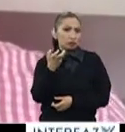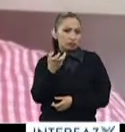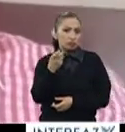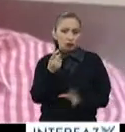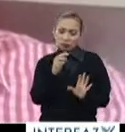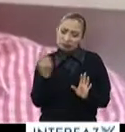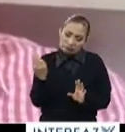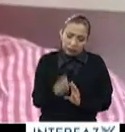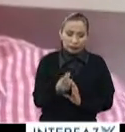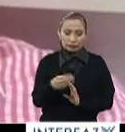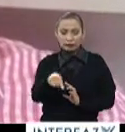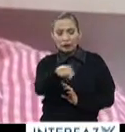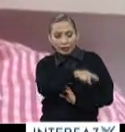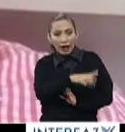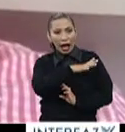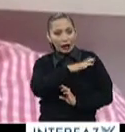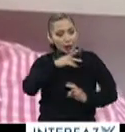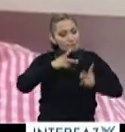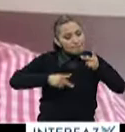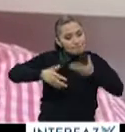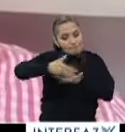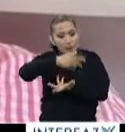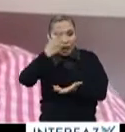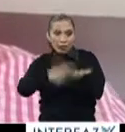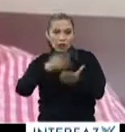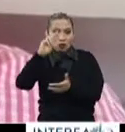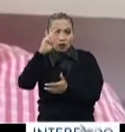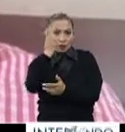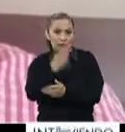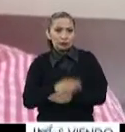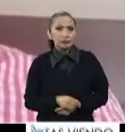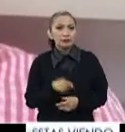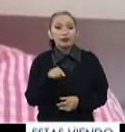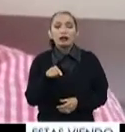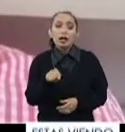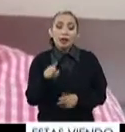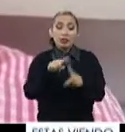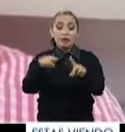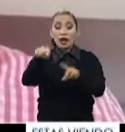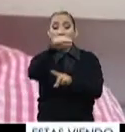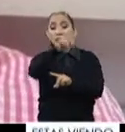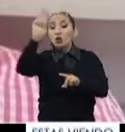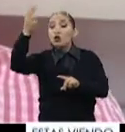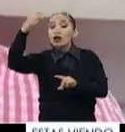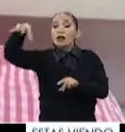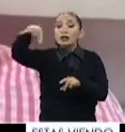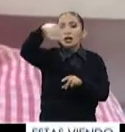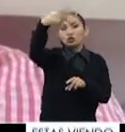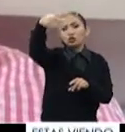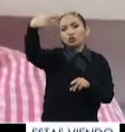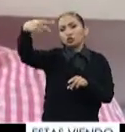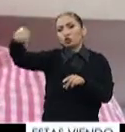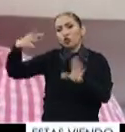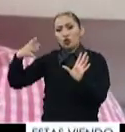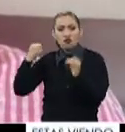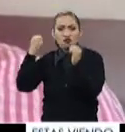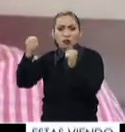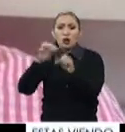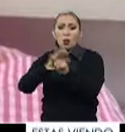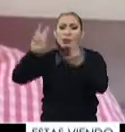es imprescindible que haya diálogo interuniversitario y que las diferentes universidades con sus diferentes